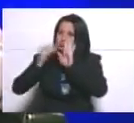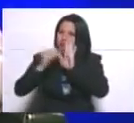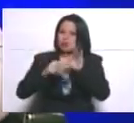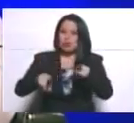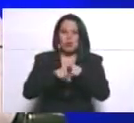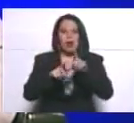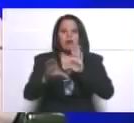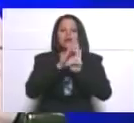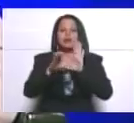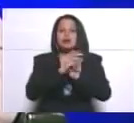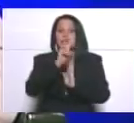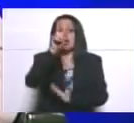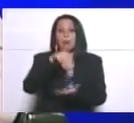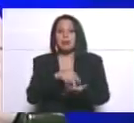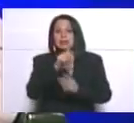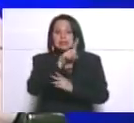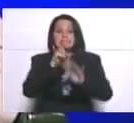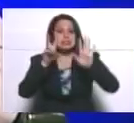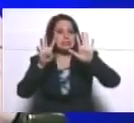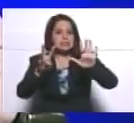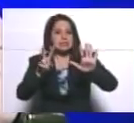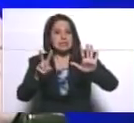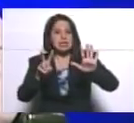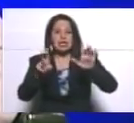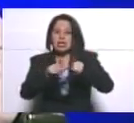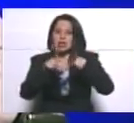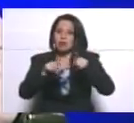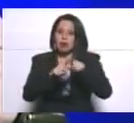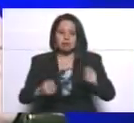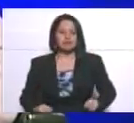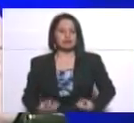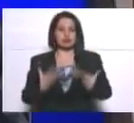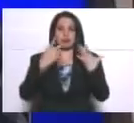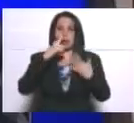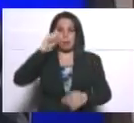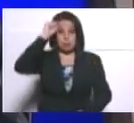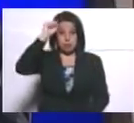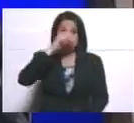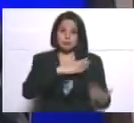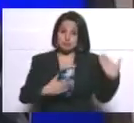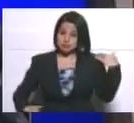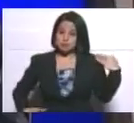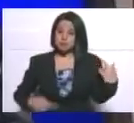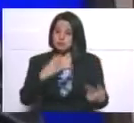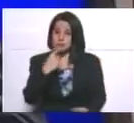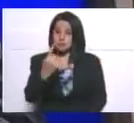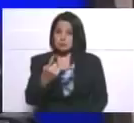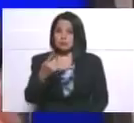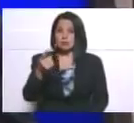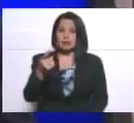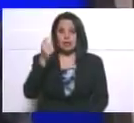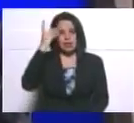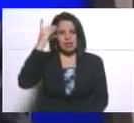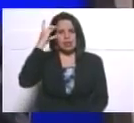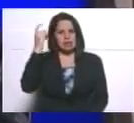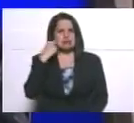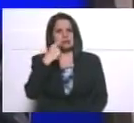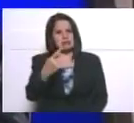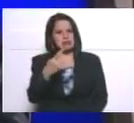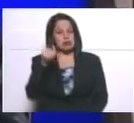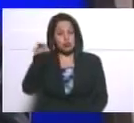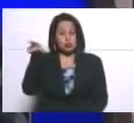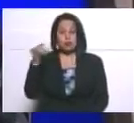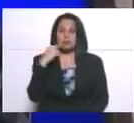2017, porque fue el ánimo que inspiró al presidente Nicolás Maduro. Y ya que tú lo dices, Delcy, sin ánimo de ninguna otra cosa,